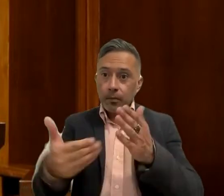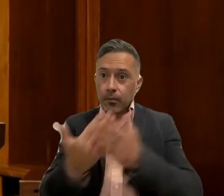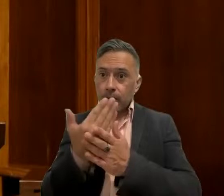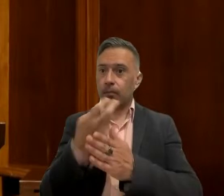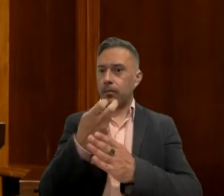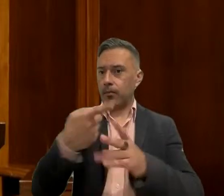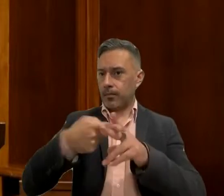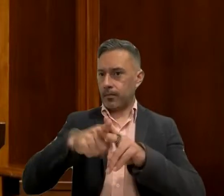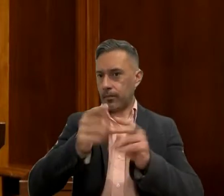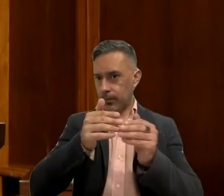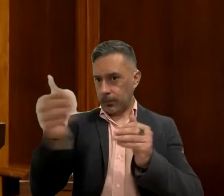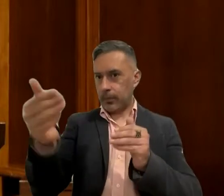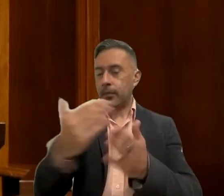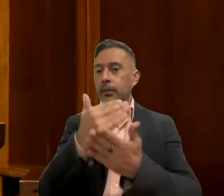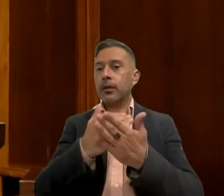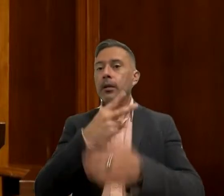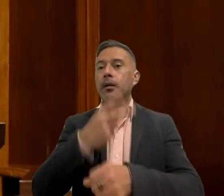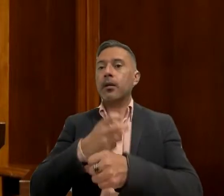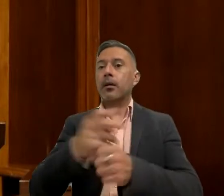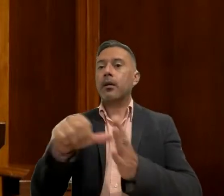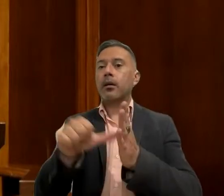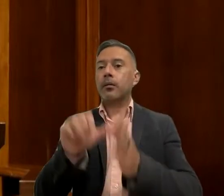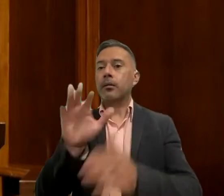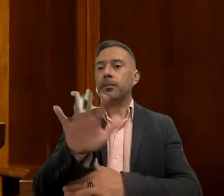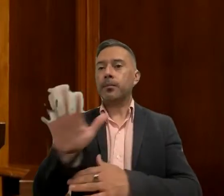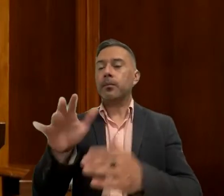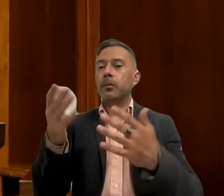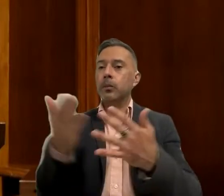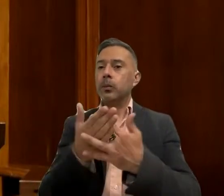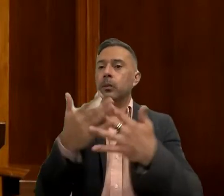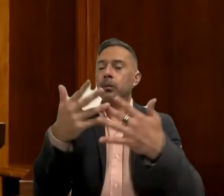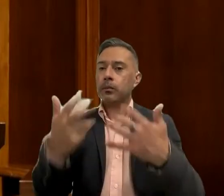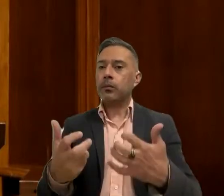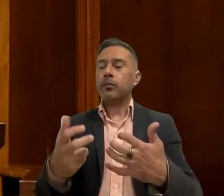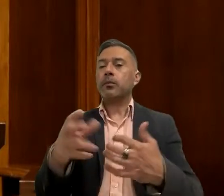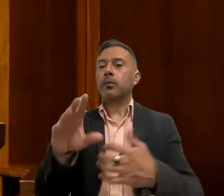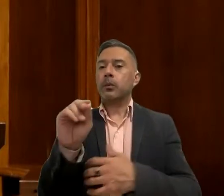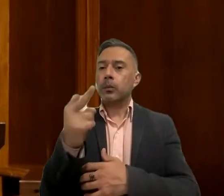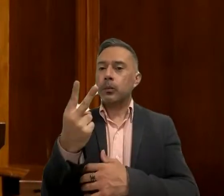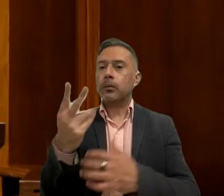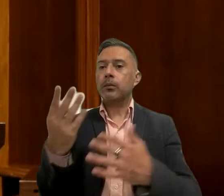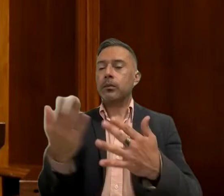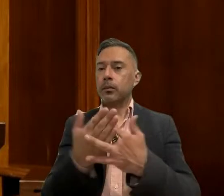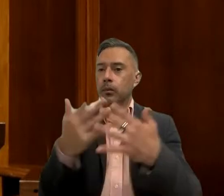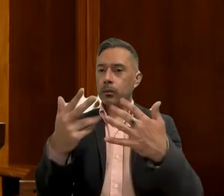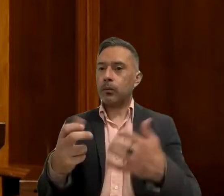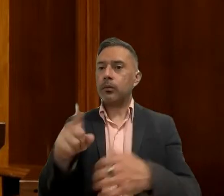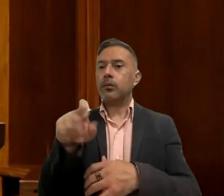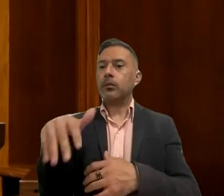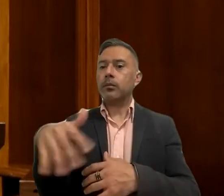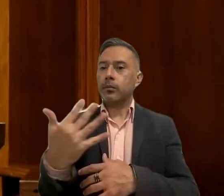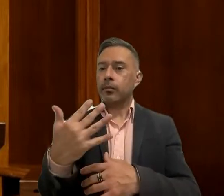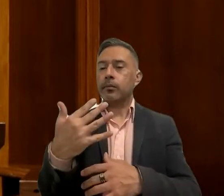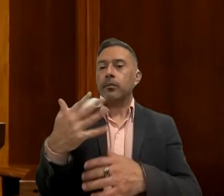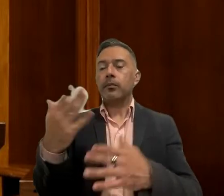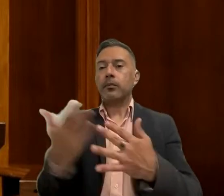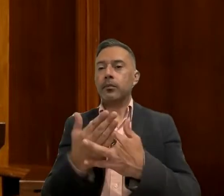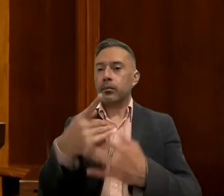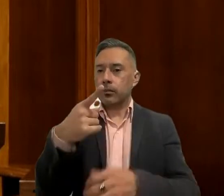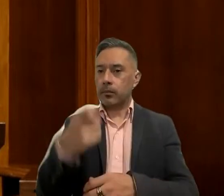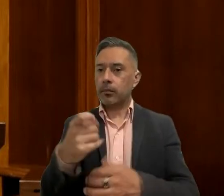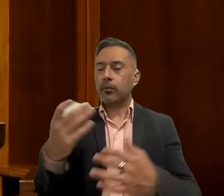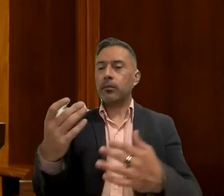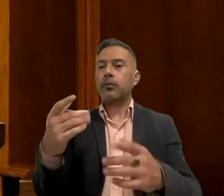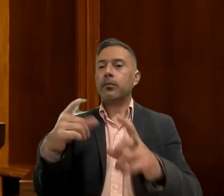los artículos 55, fracción octava, 82, fracción octava, 115, fracción primera, párrafo